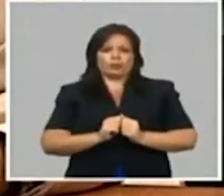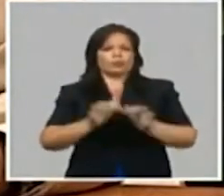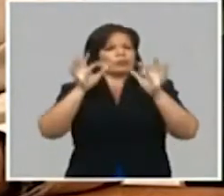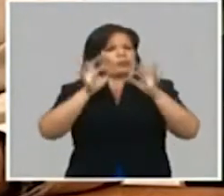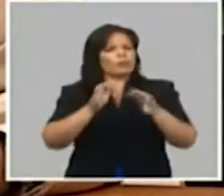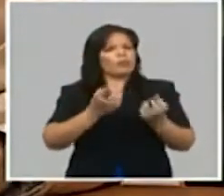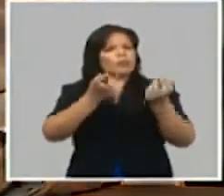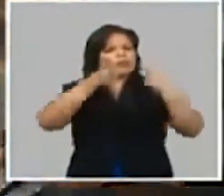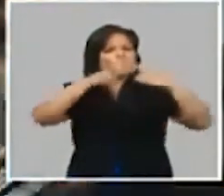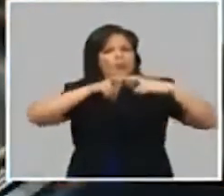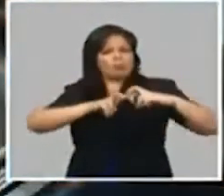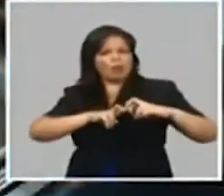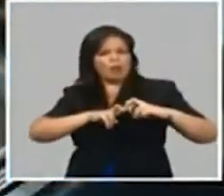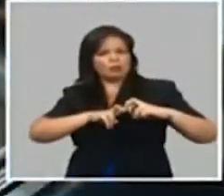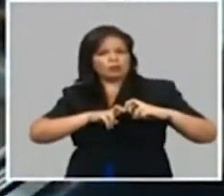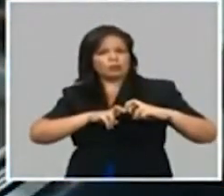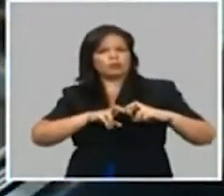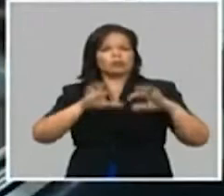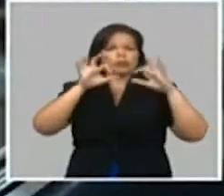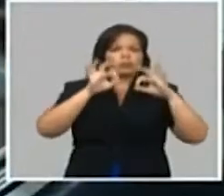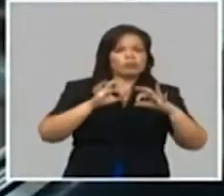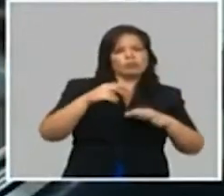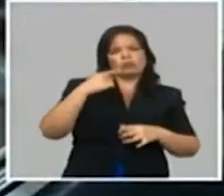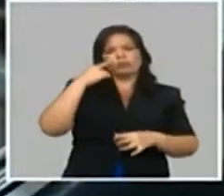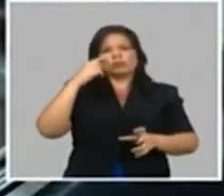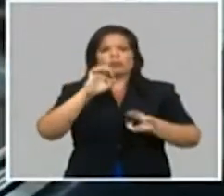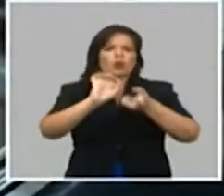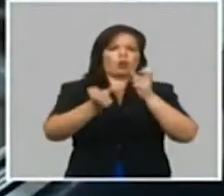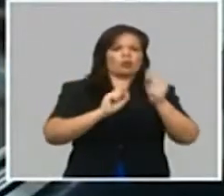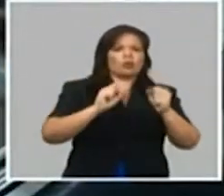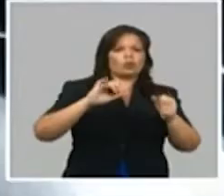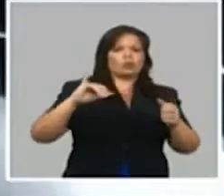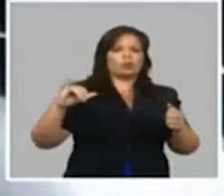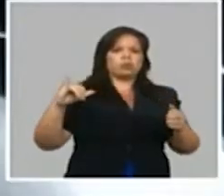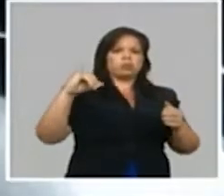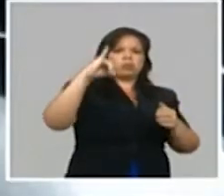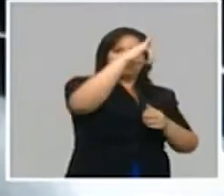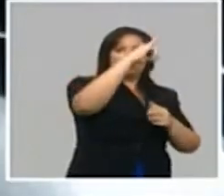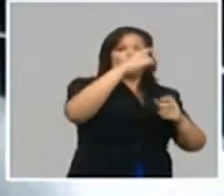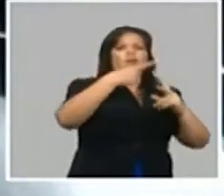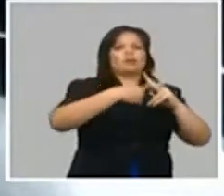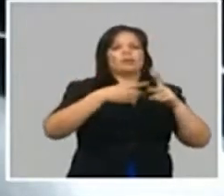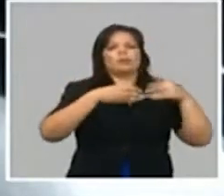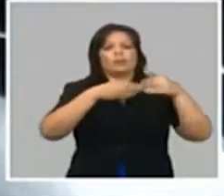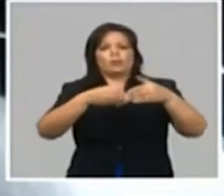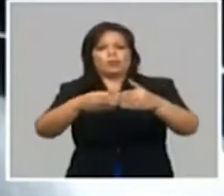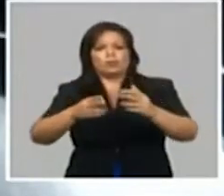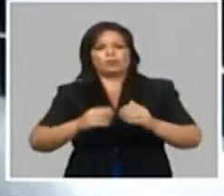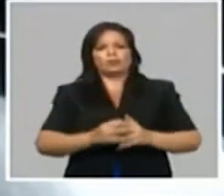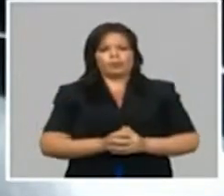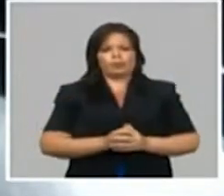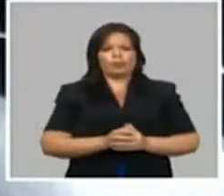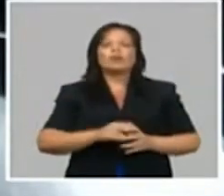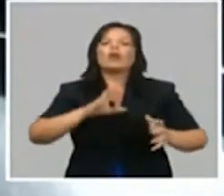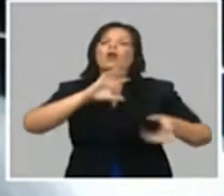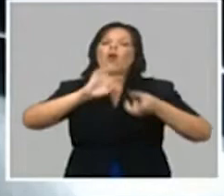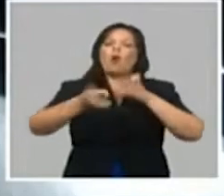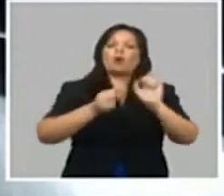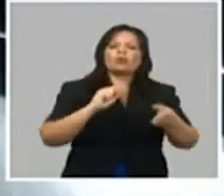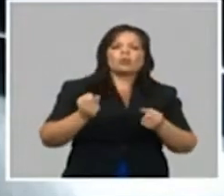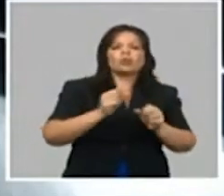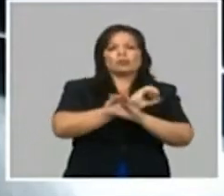nuestros, tanto marítimo como aéreo, en el estricto cumplimiento de las medidas de salud dispuestas por la Autoridad de Control Sanitario